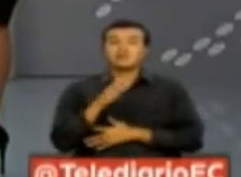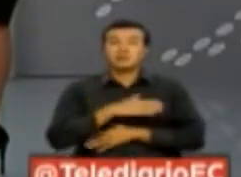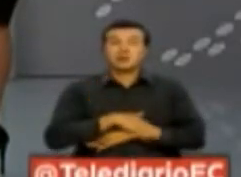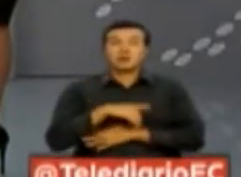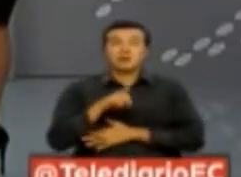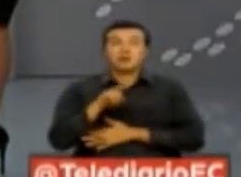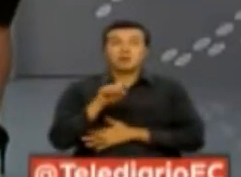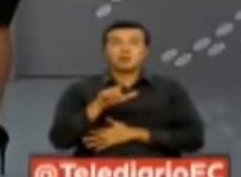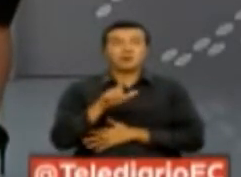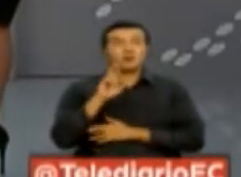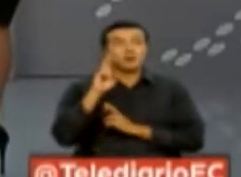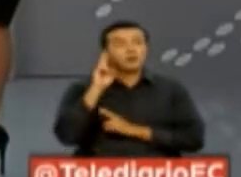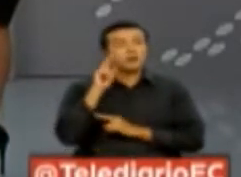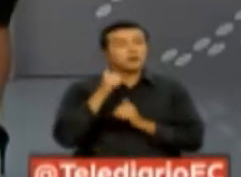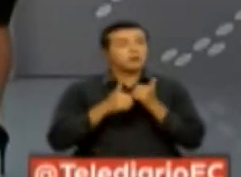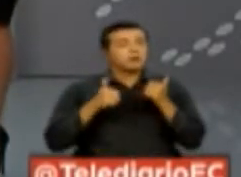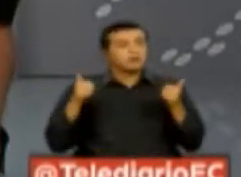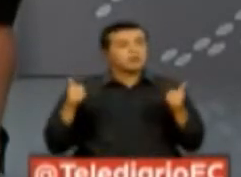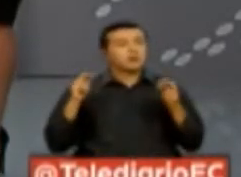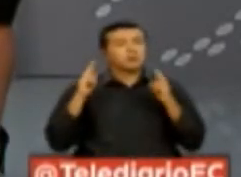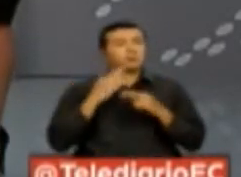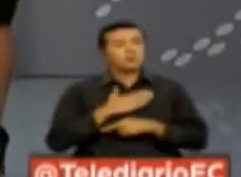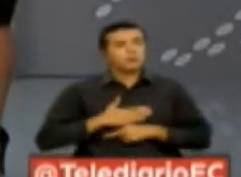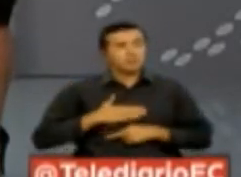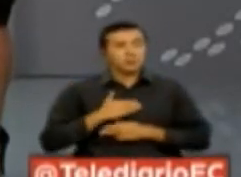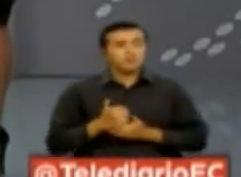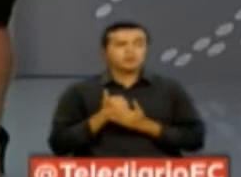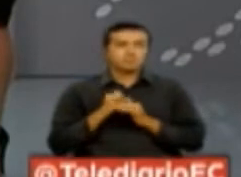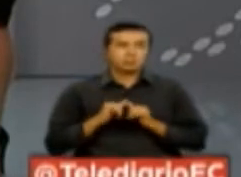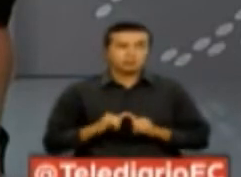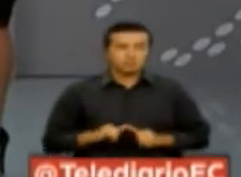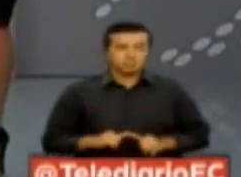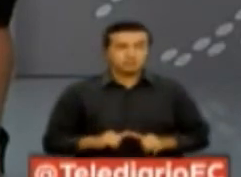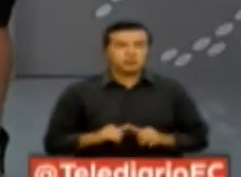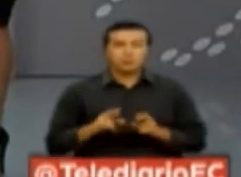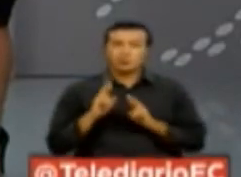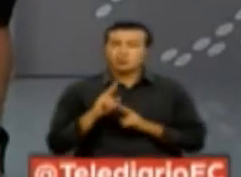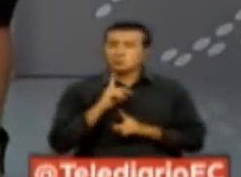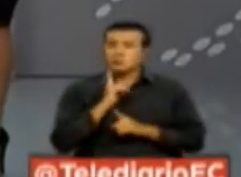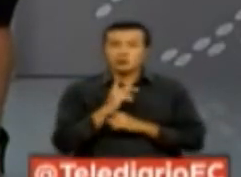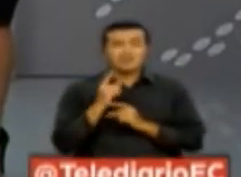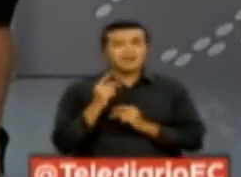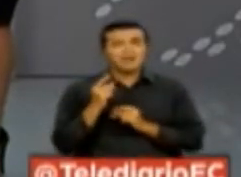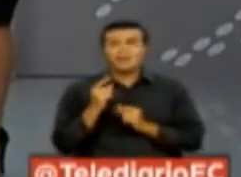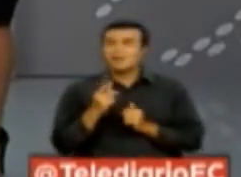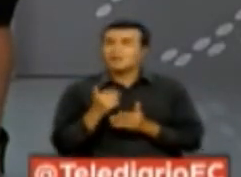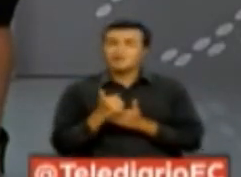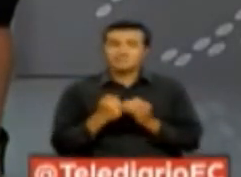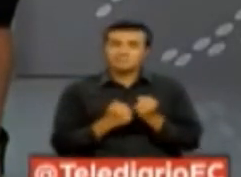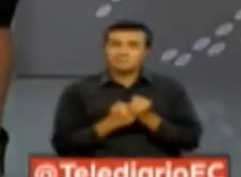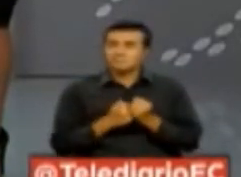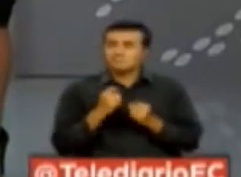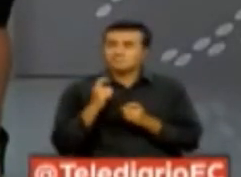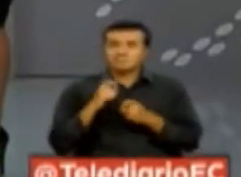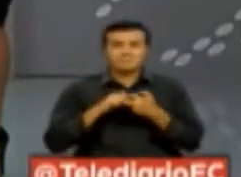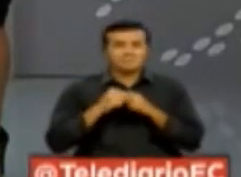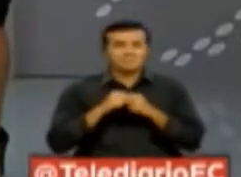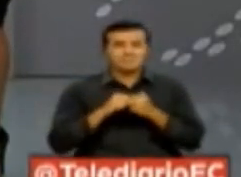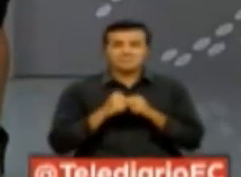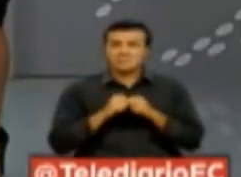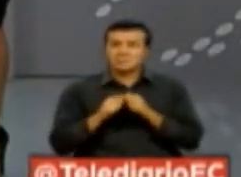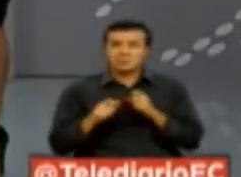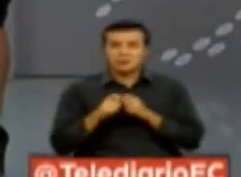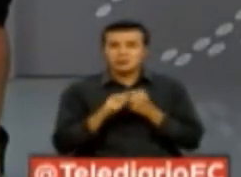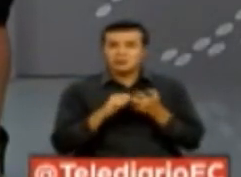la vía daule esperamos que las autoridades por favor tomen atención y también medidas inmediatas sobre la situación que están enfrentando